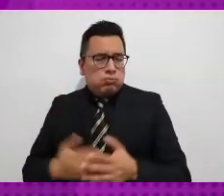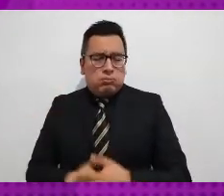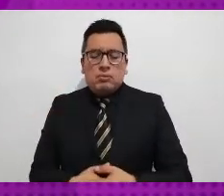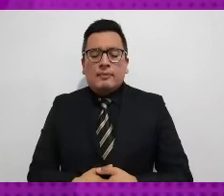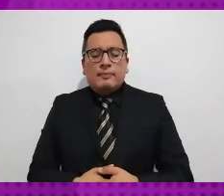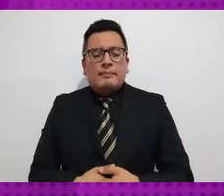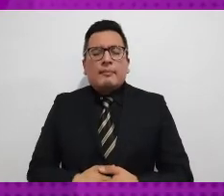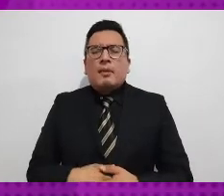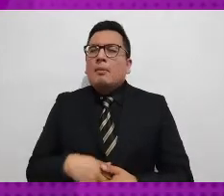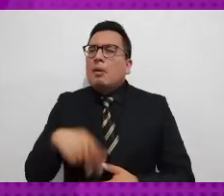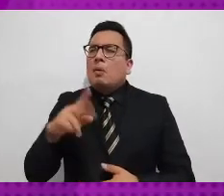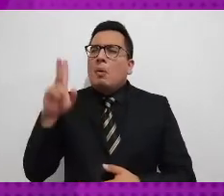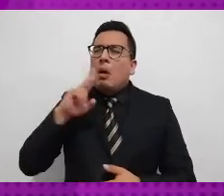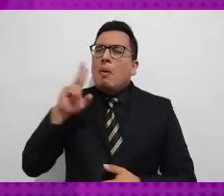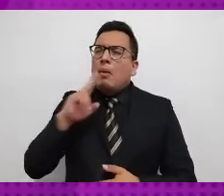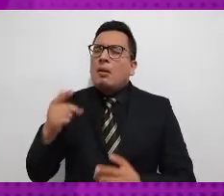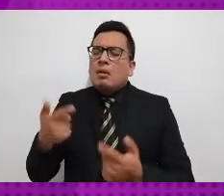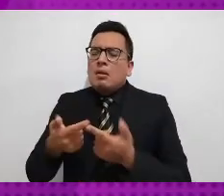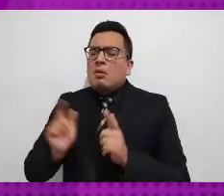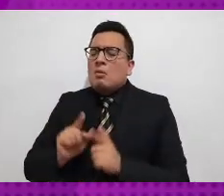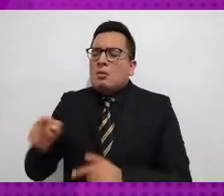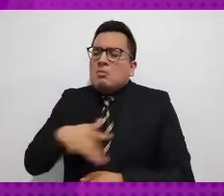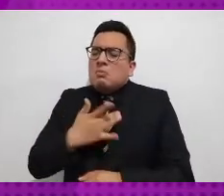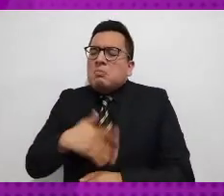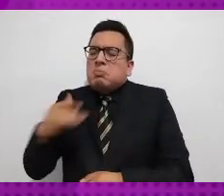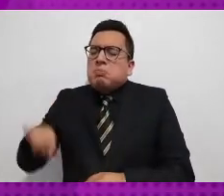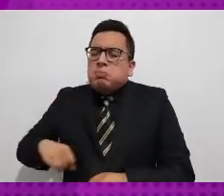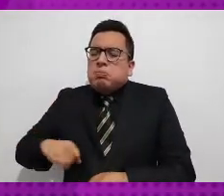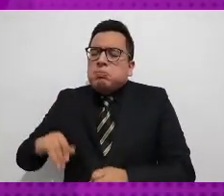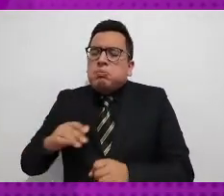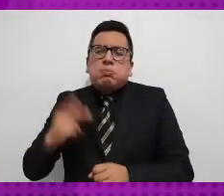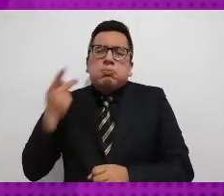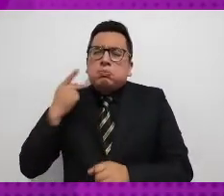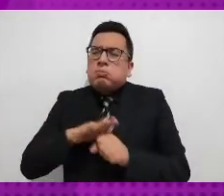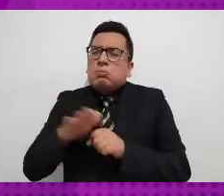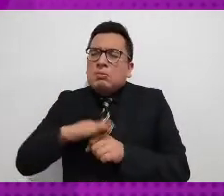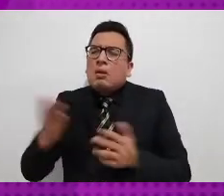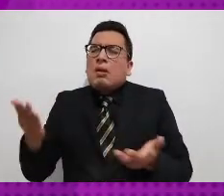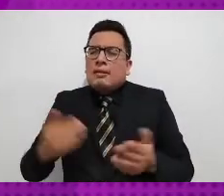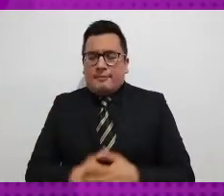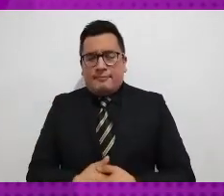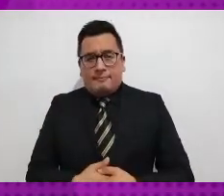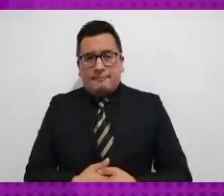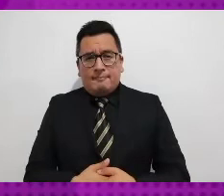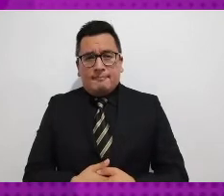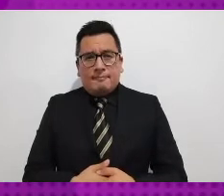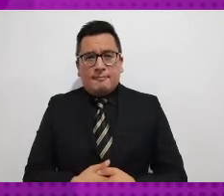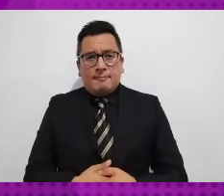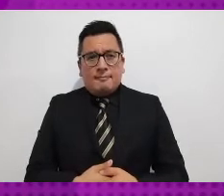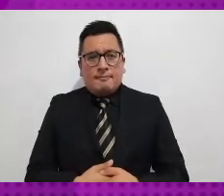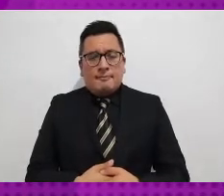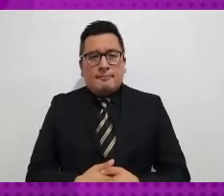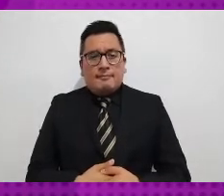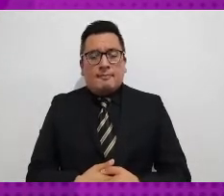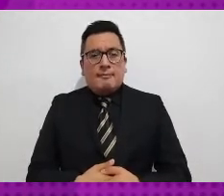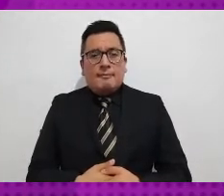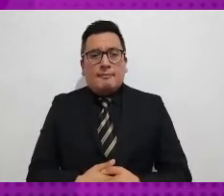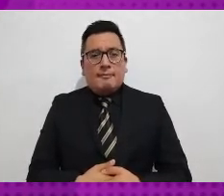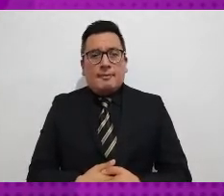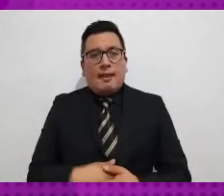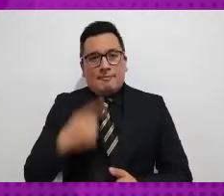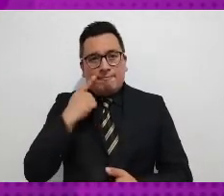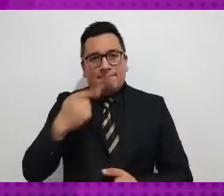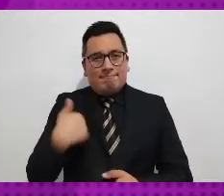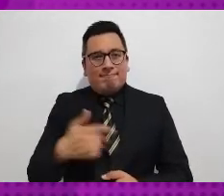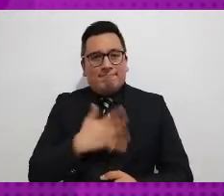materia político-electoral? Mira, aquí yo estoy muy Pues ahora sí que bastante feliz por lo